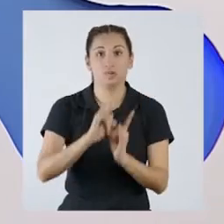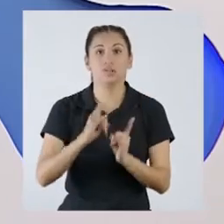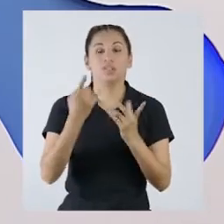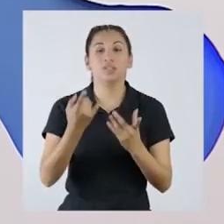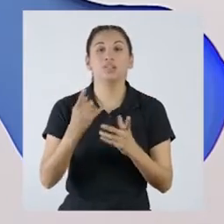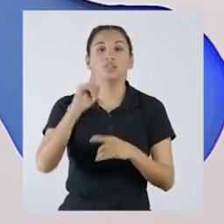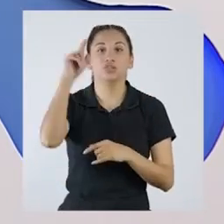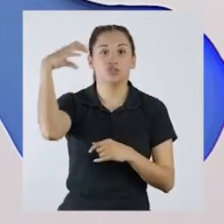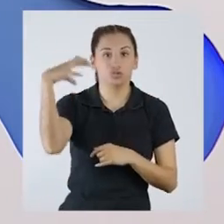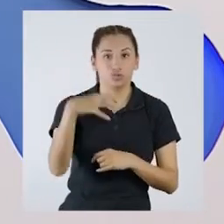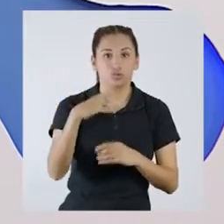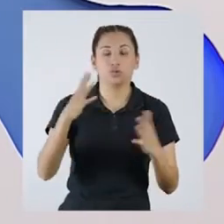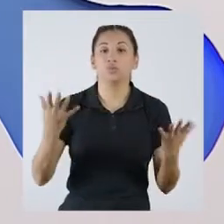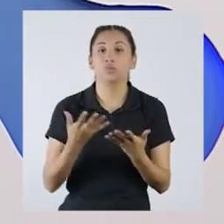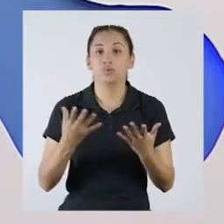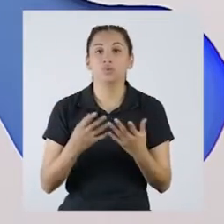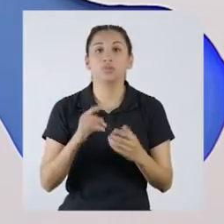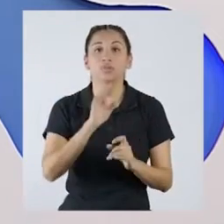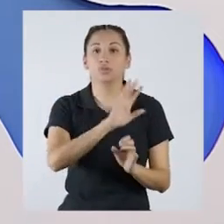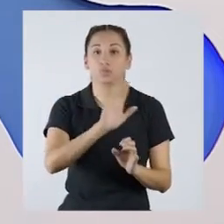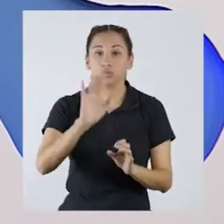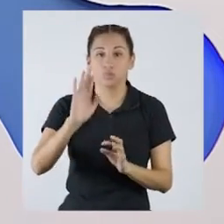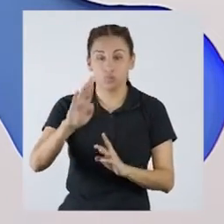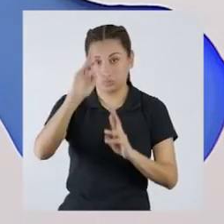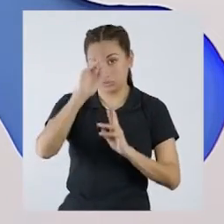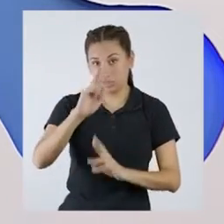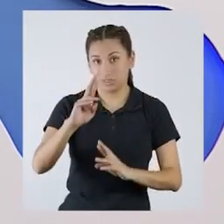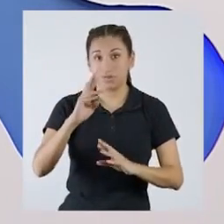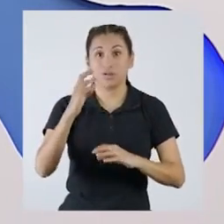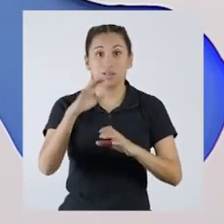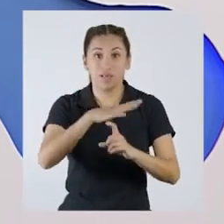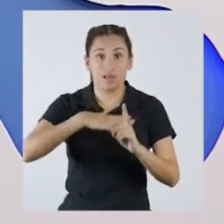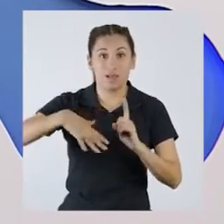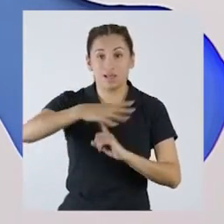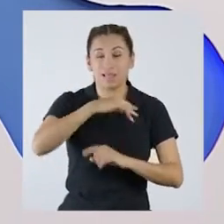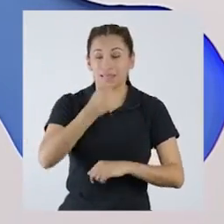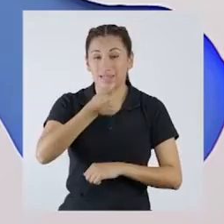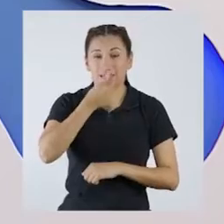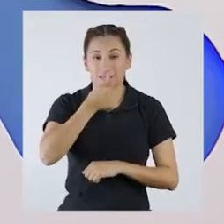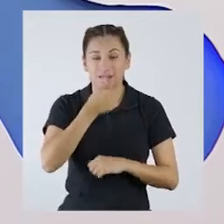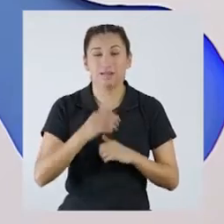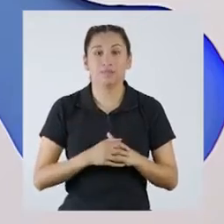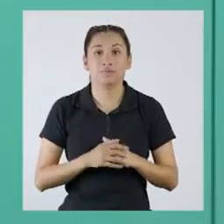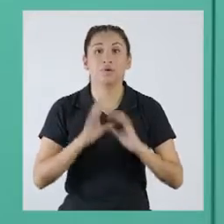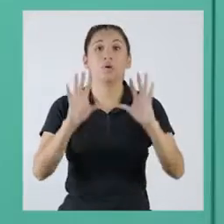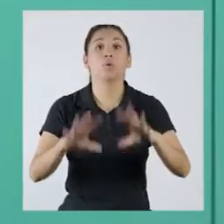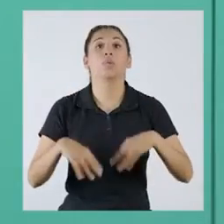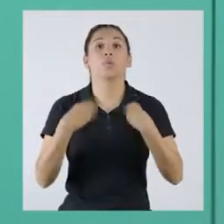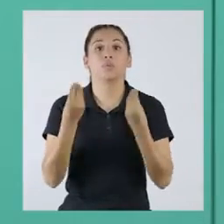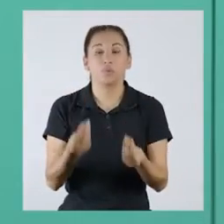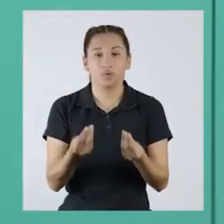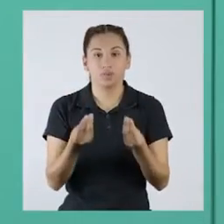la energía del sol, por lo cual cumplen una función ecológica clave.